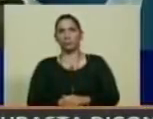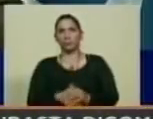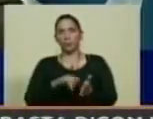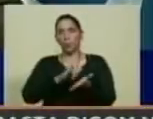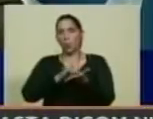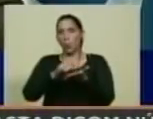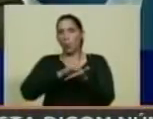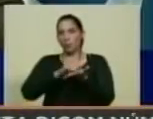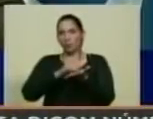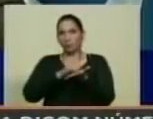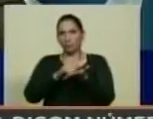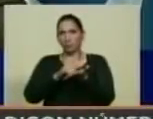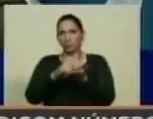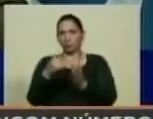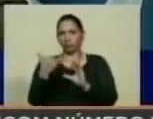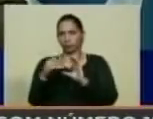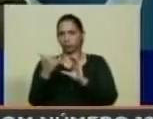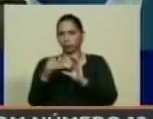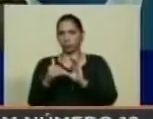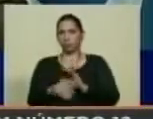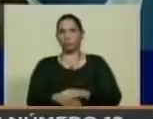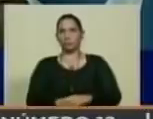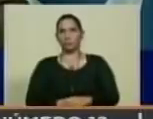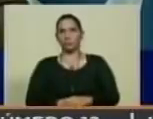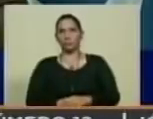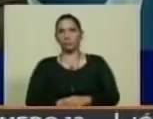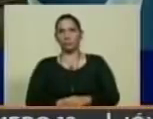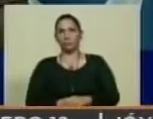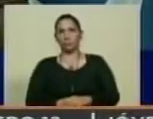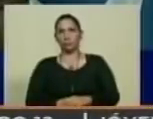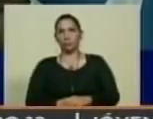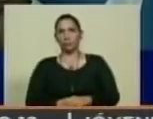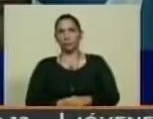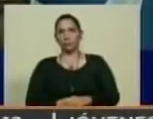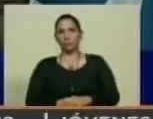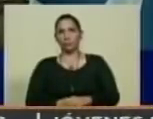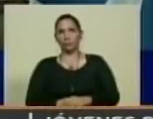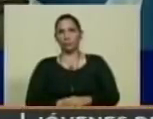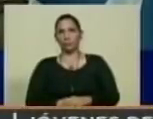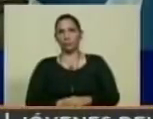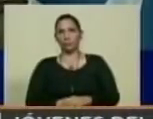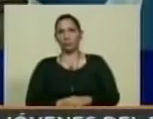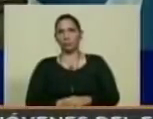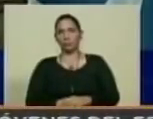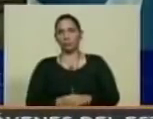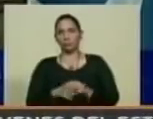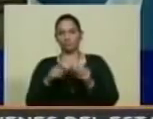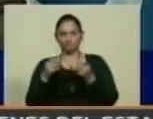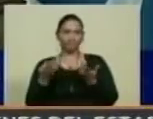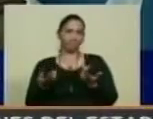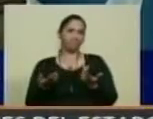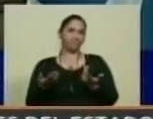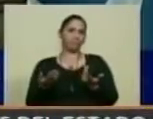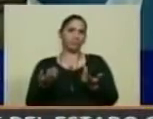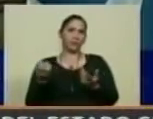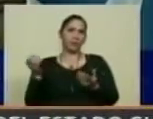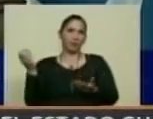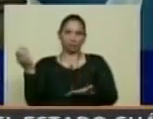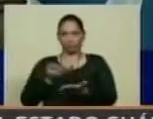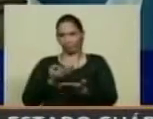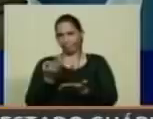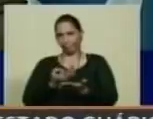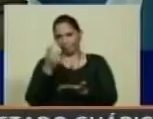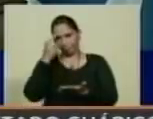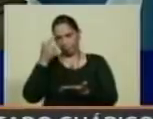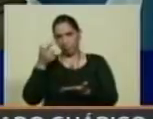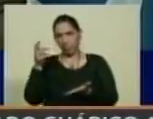de Telegram, que obviamente van a aportar o revelarán